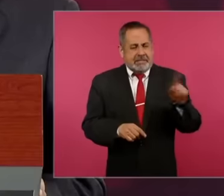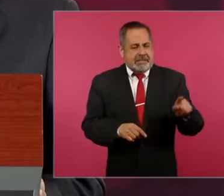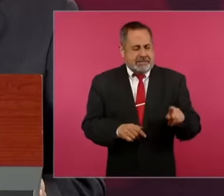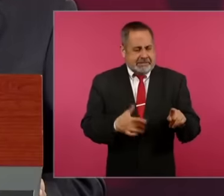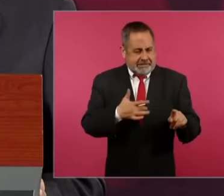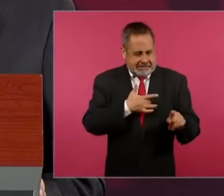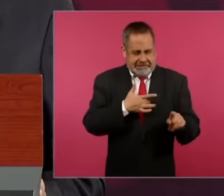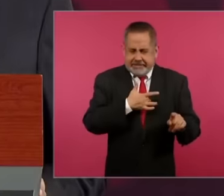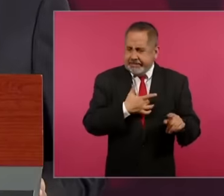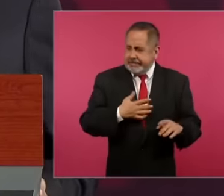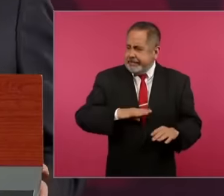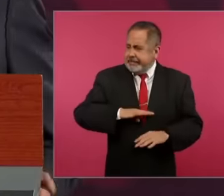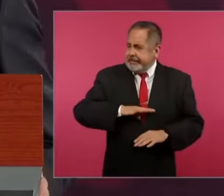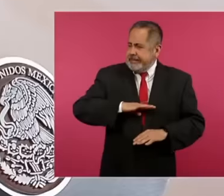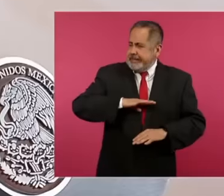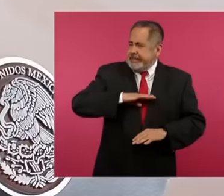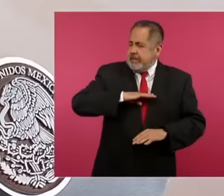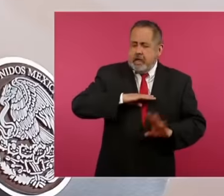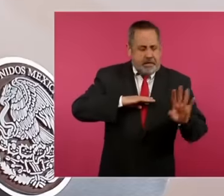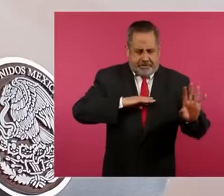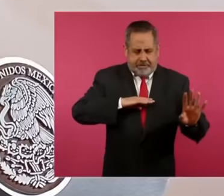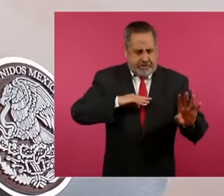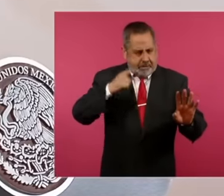caliente, la cabeza fría.